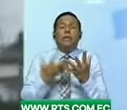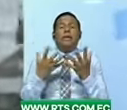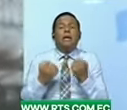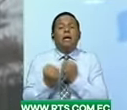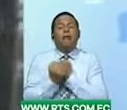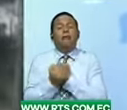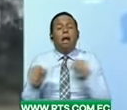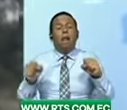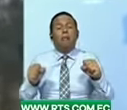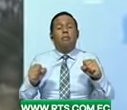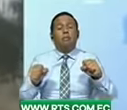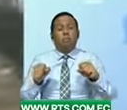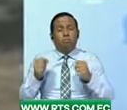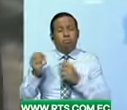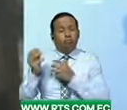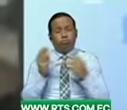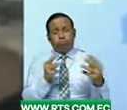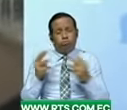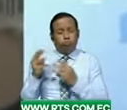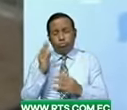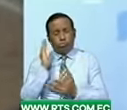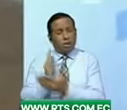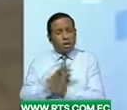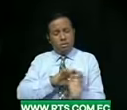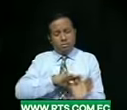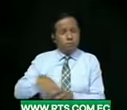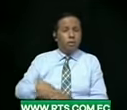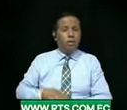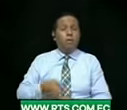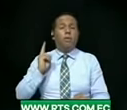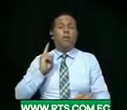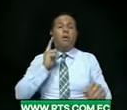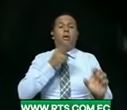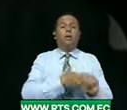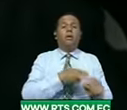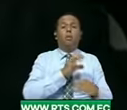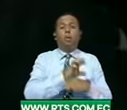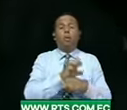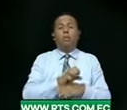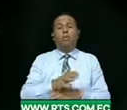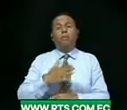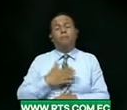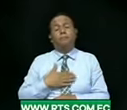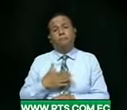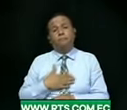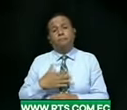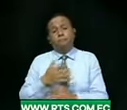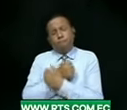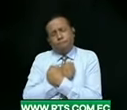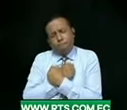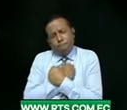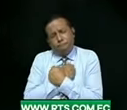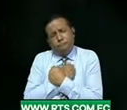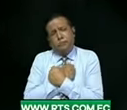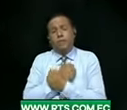este conflicto armado y volver pronto a casa. Le mando un saludo, un abrazo gigante a mi